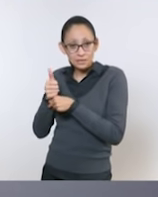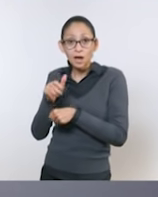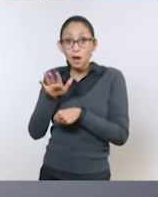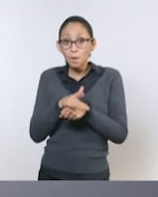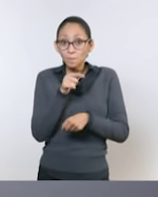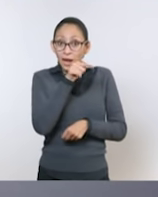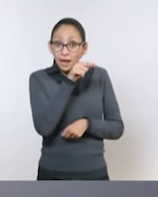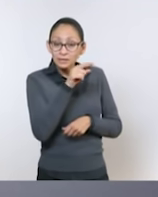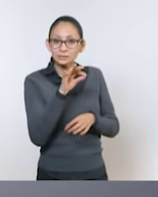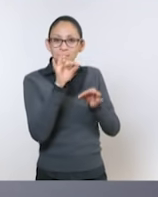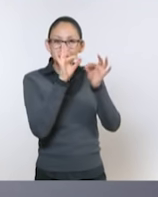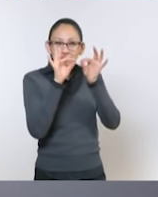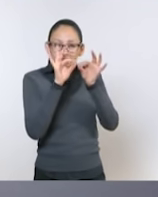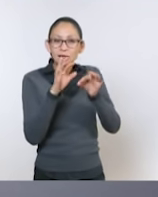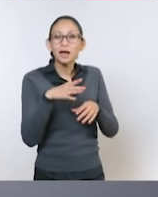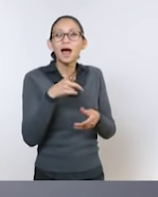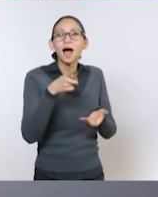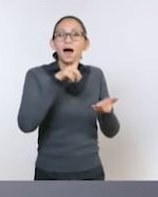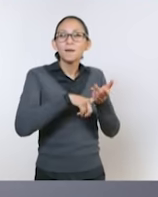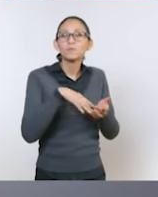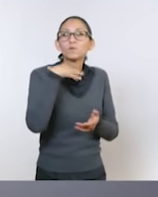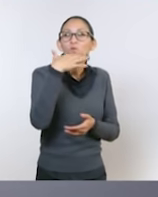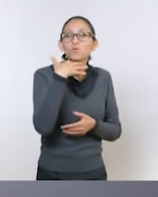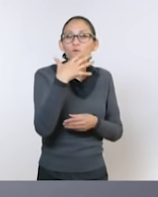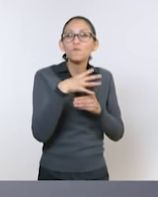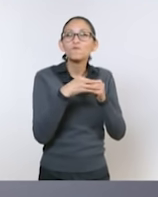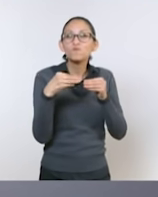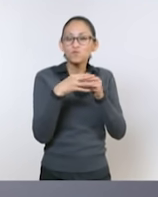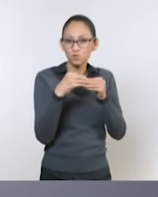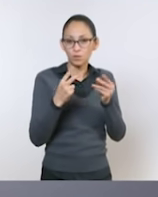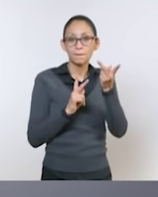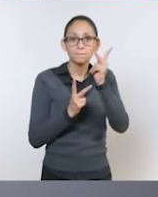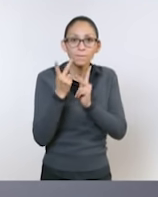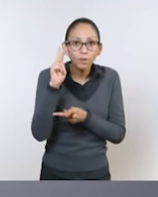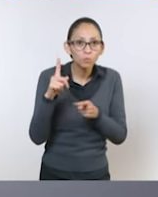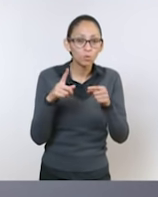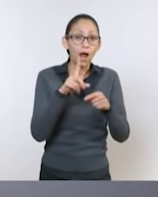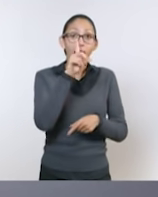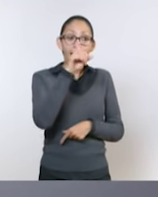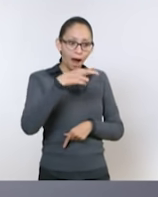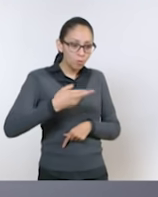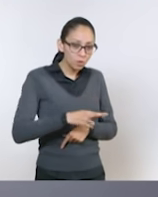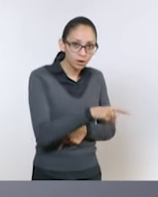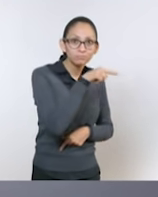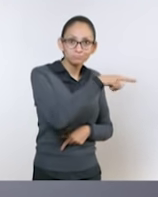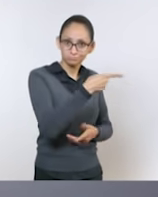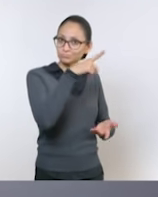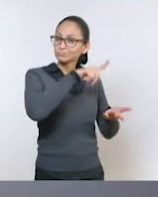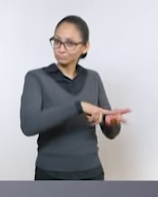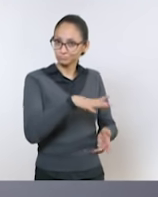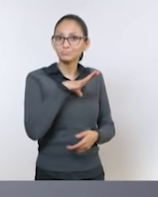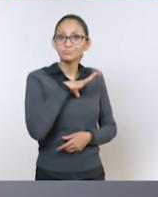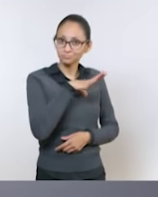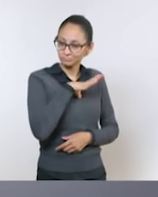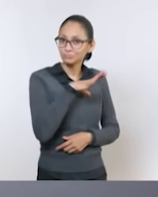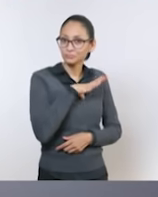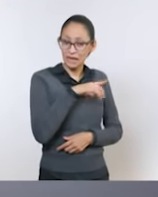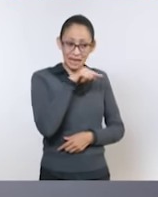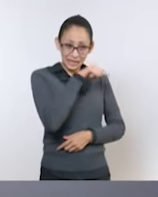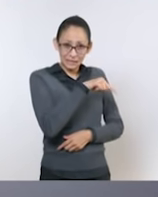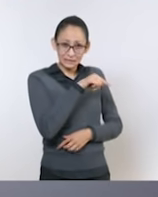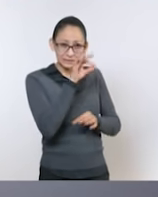porque también se encontraba estos animalitos en las cáscaras de las frutas y de las verduras y del agua del río que